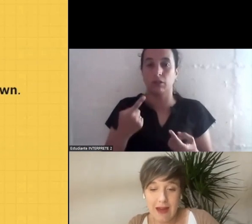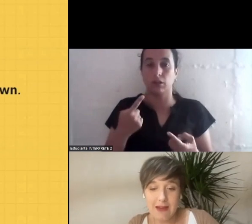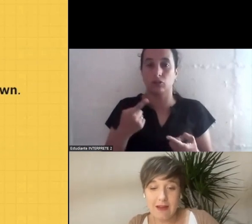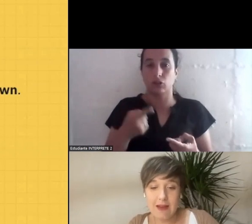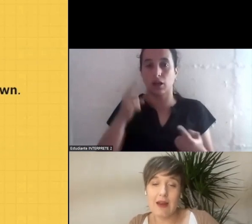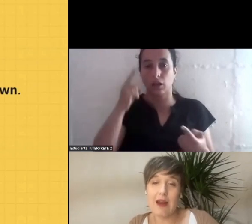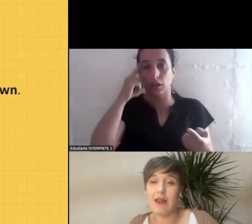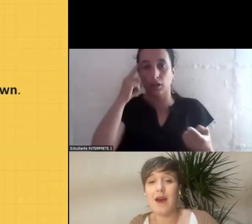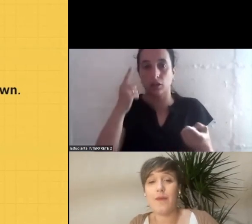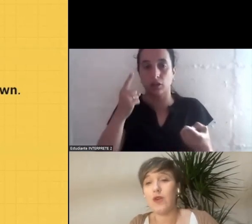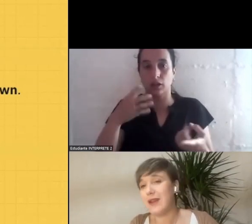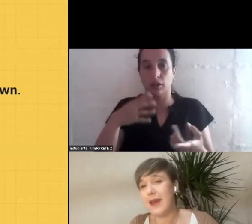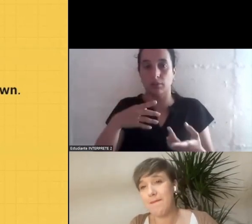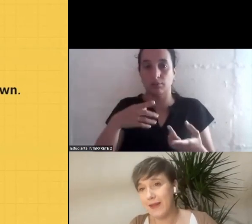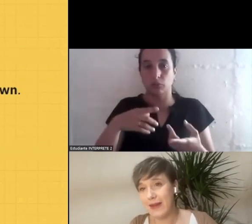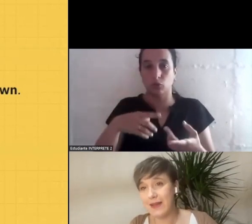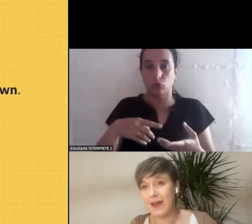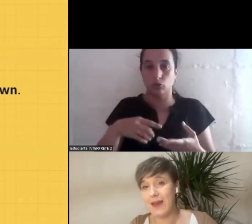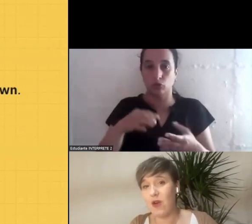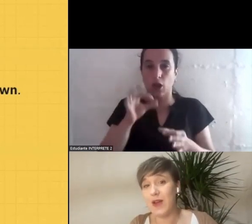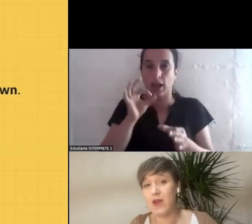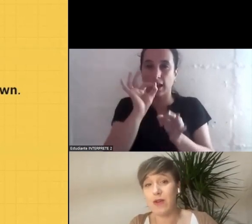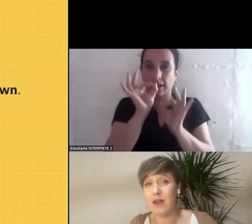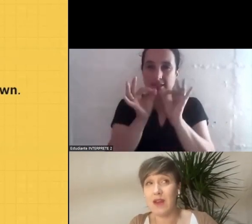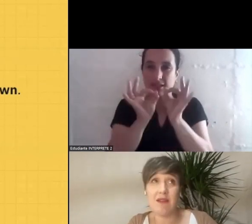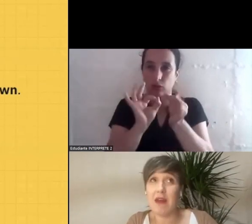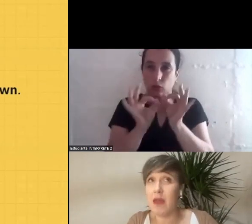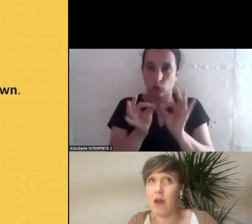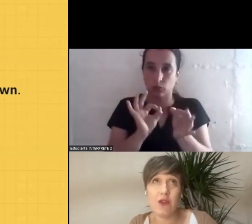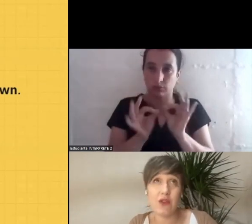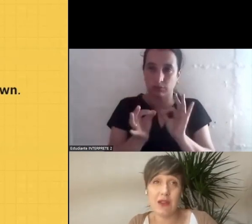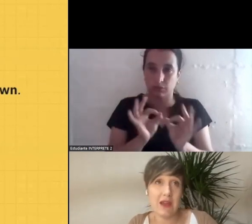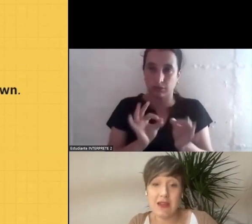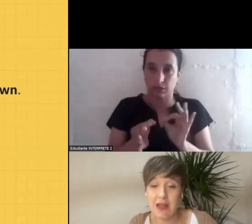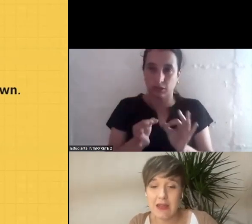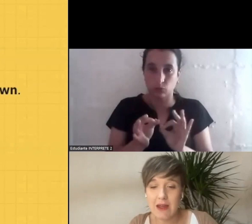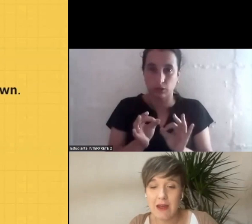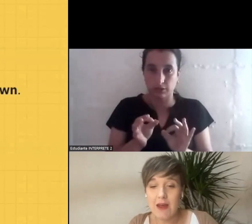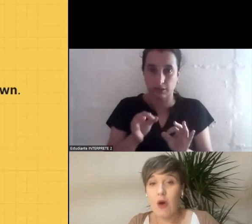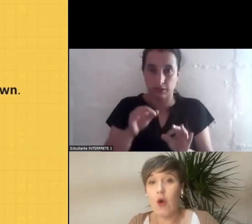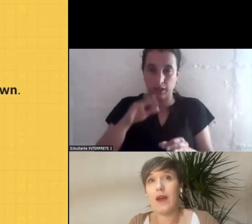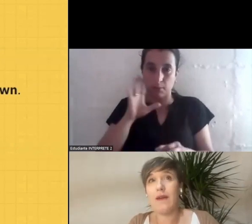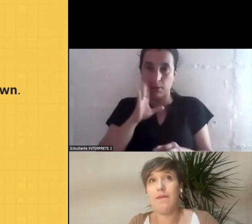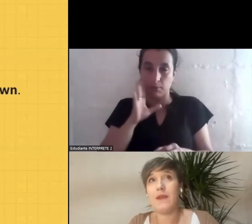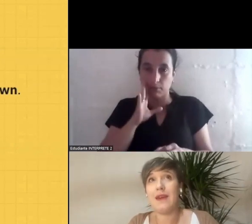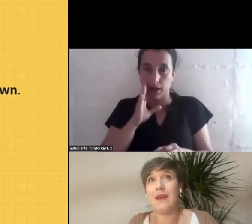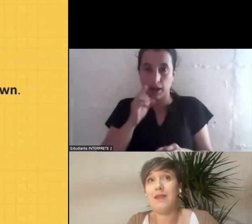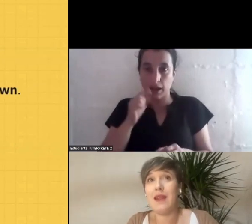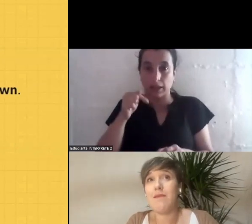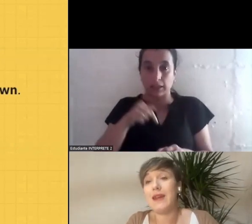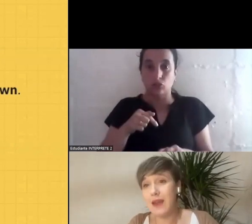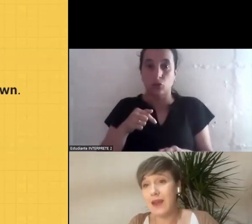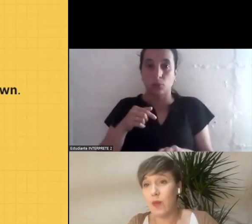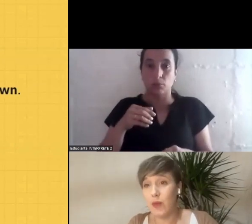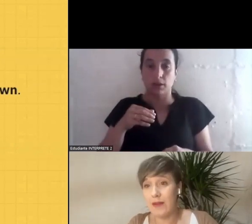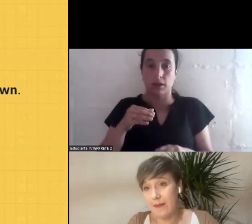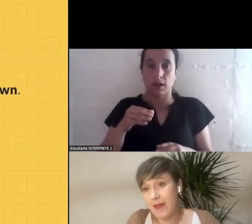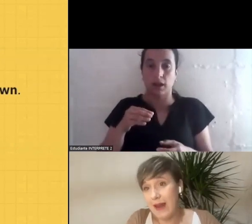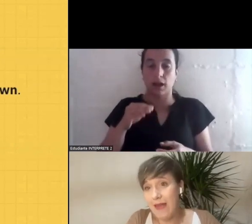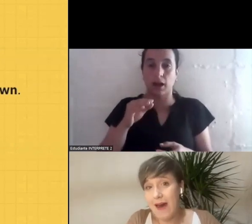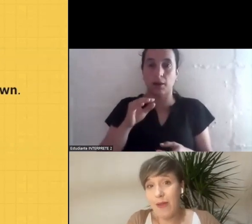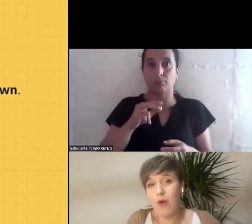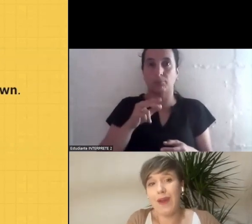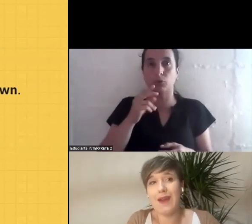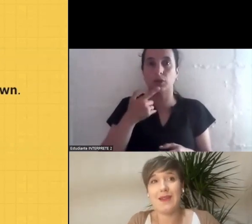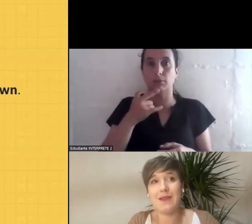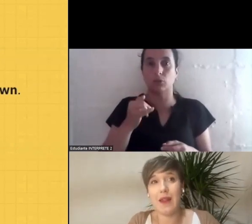células fetales y se realiza pues, en madres con mayor de 35 años, 36, o que tienen más riesgo por el tema